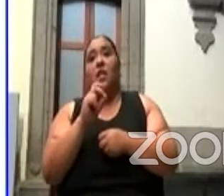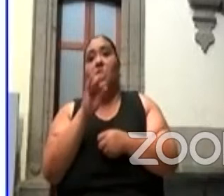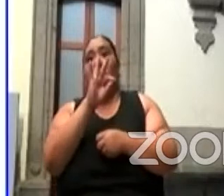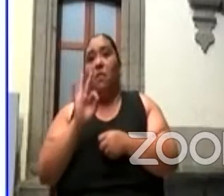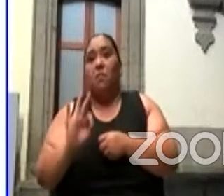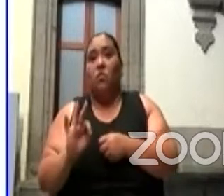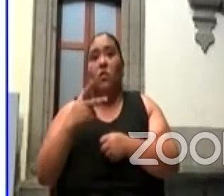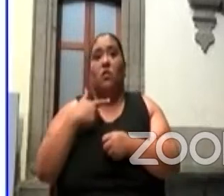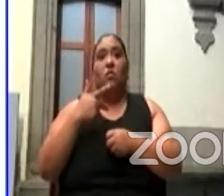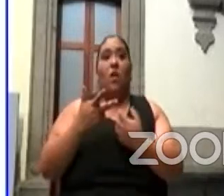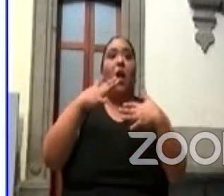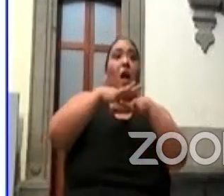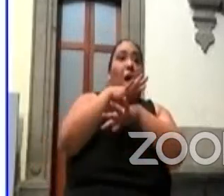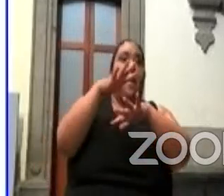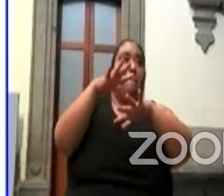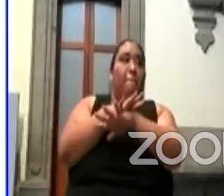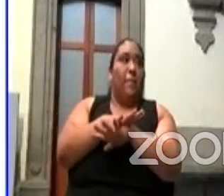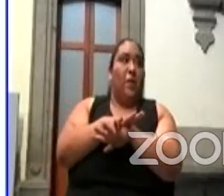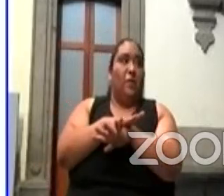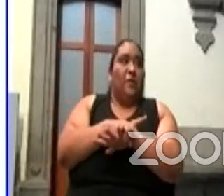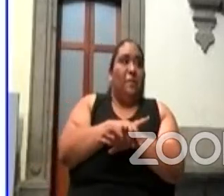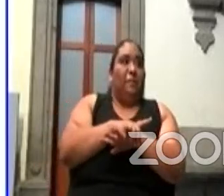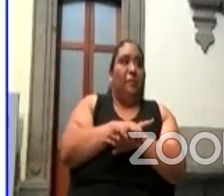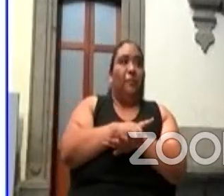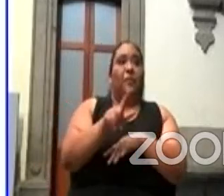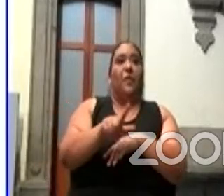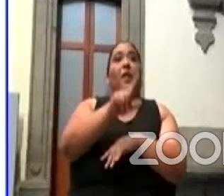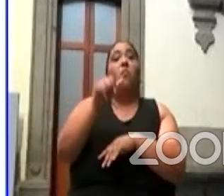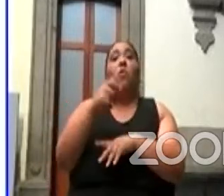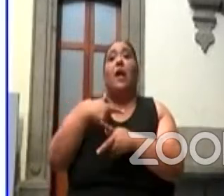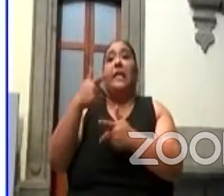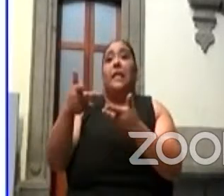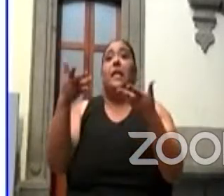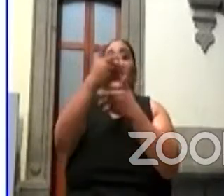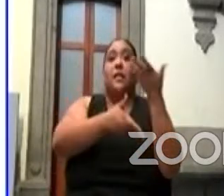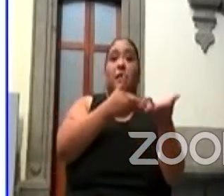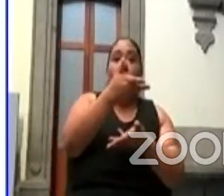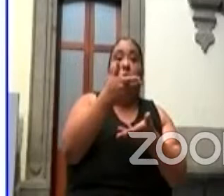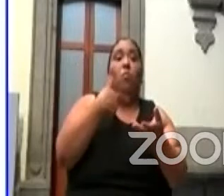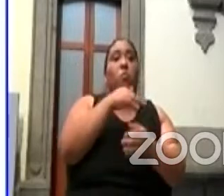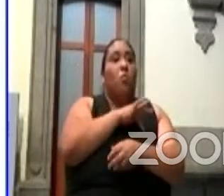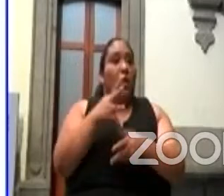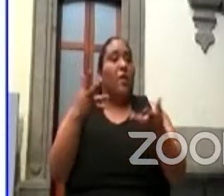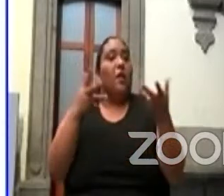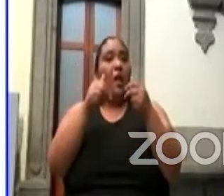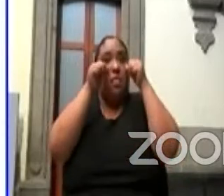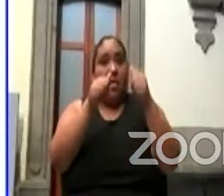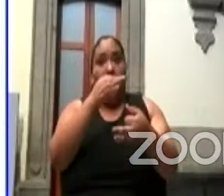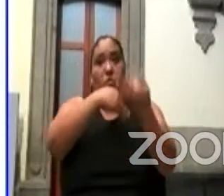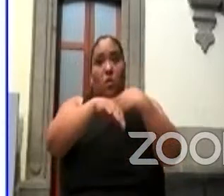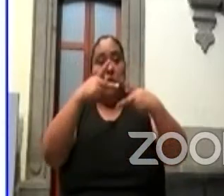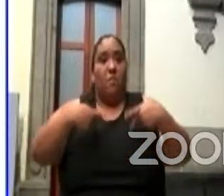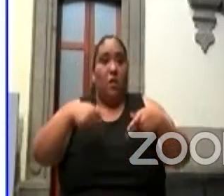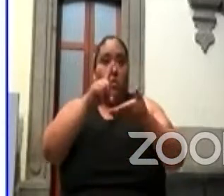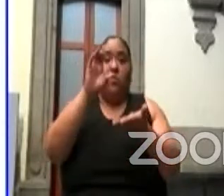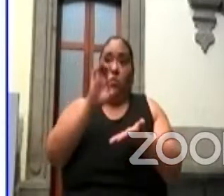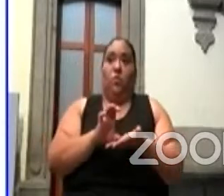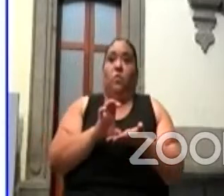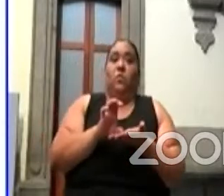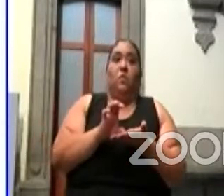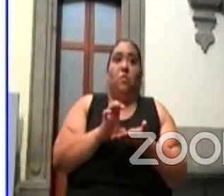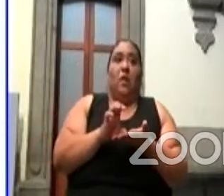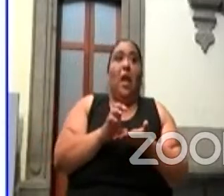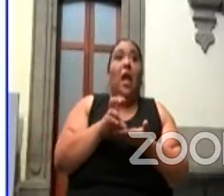los cambios. Y de esa manera puedan atender a cualquier persona con discapacidad. Así fue como llegamos al